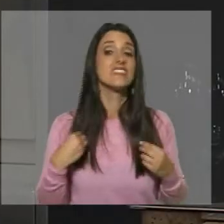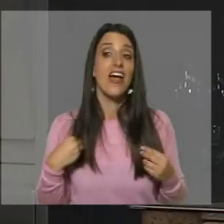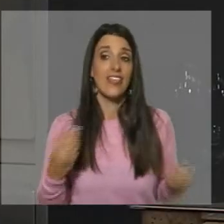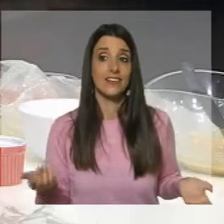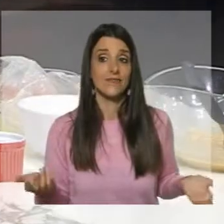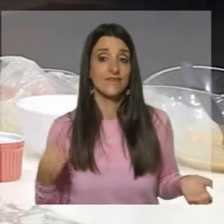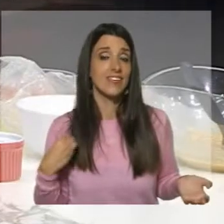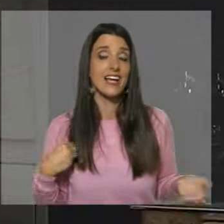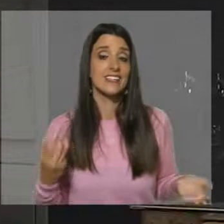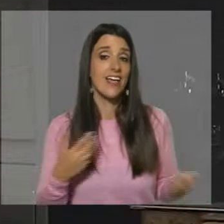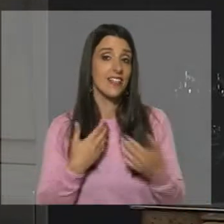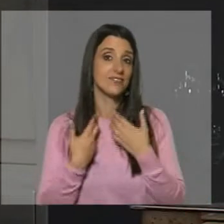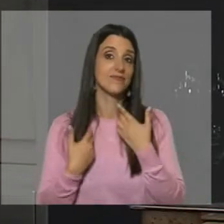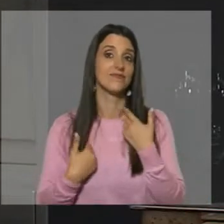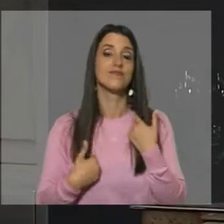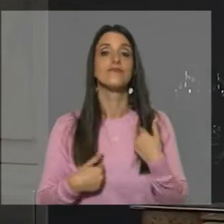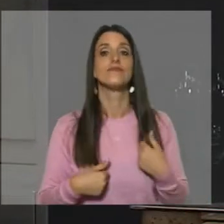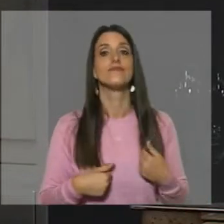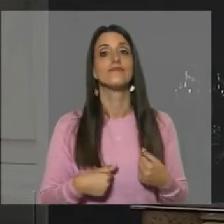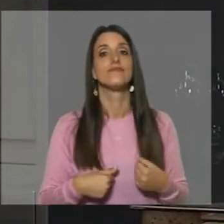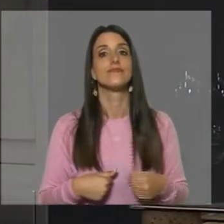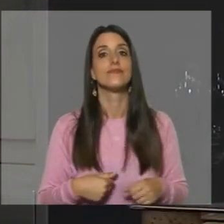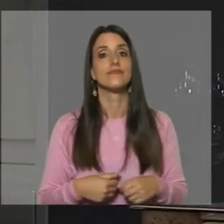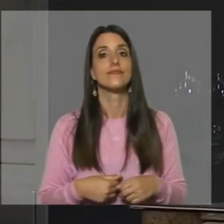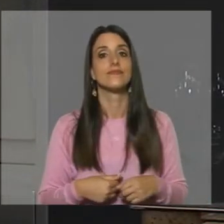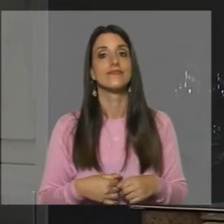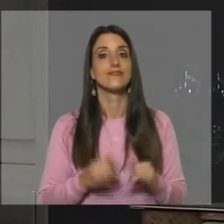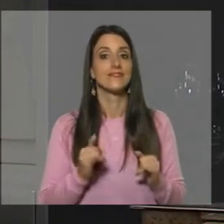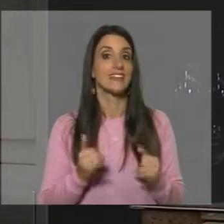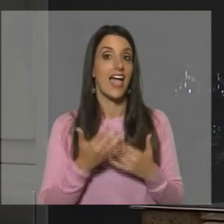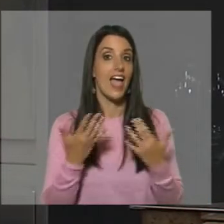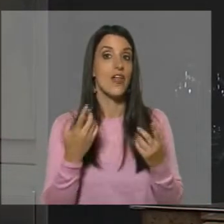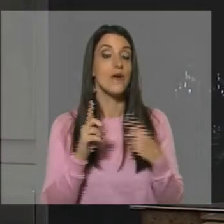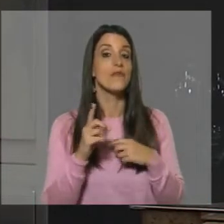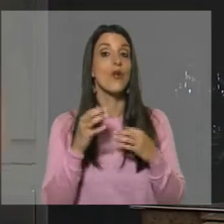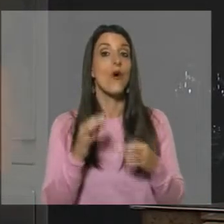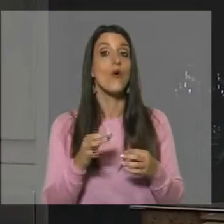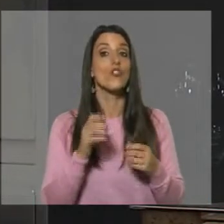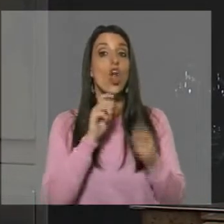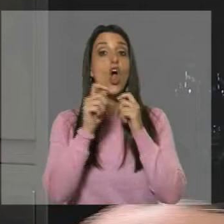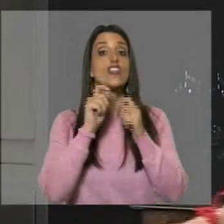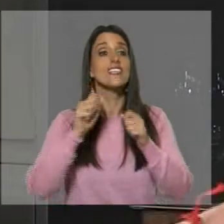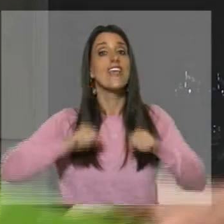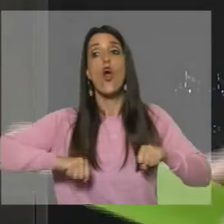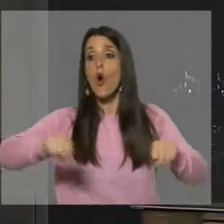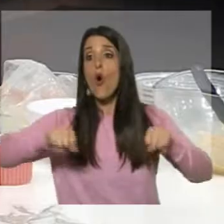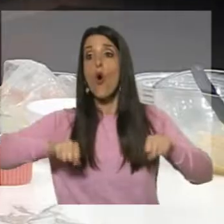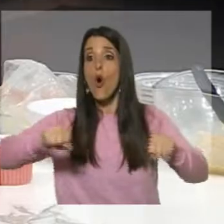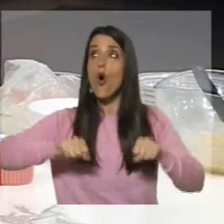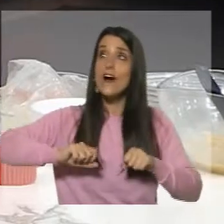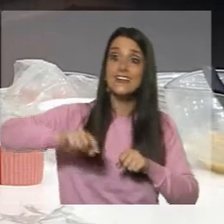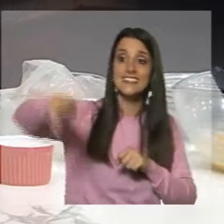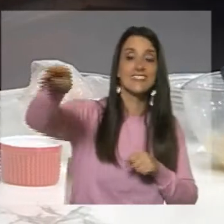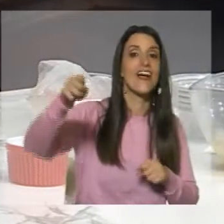Sí. Entienda. Hay que tener... Sí, claro, parece que va a llegar hasta el noticiero. Ahí está. ¿Qué vas a tener que